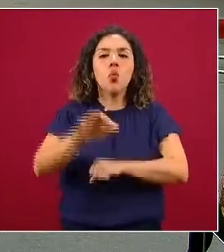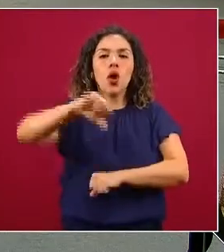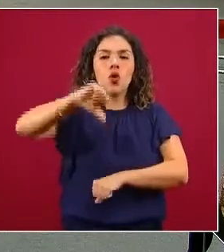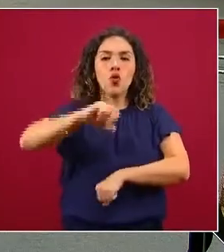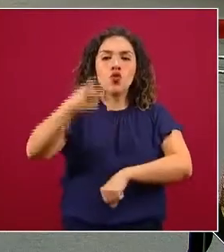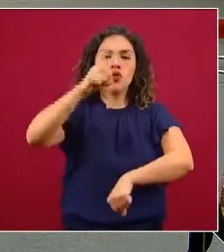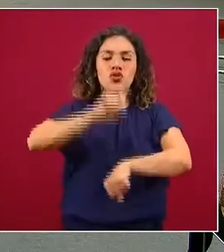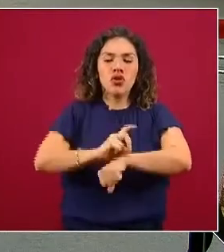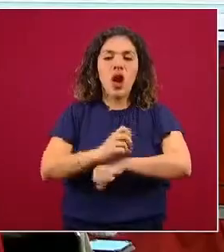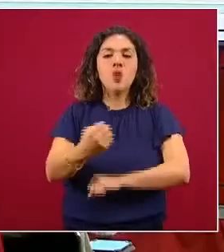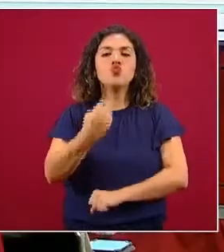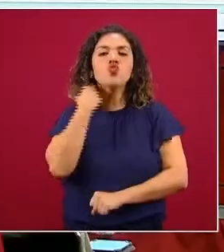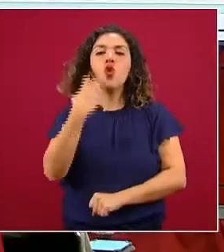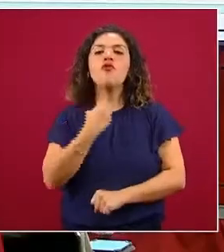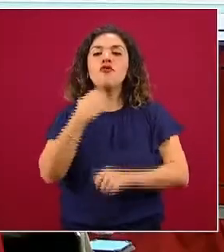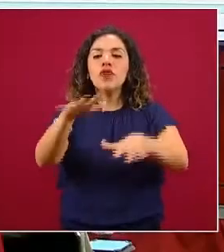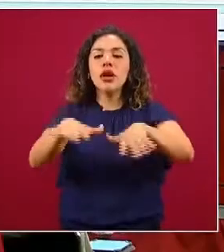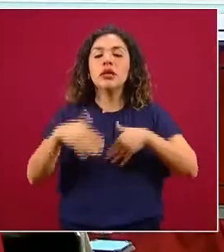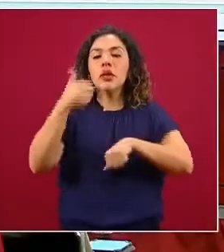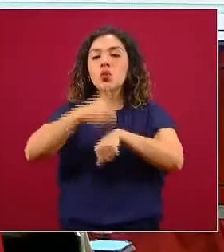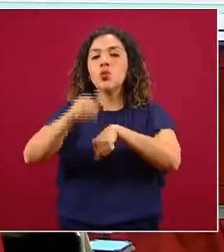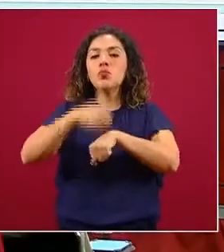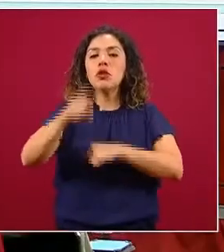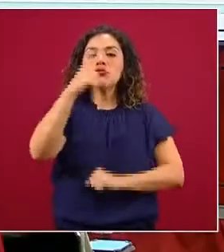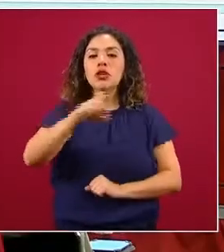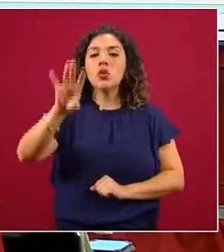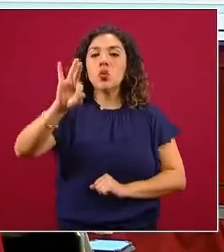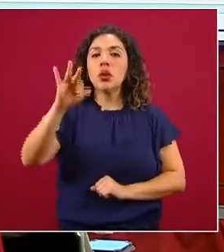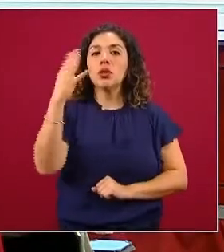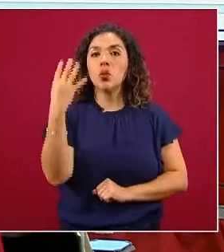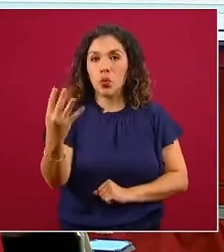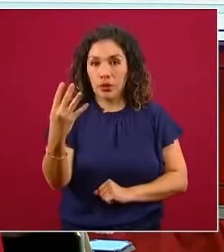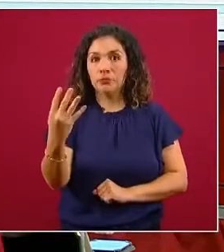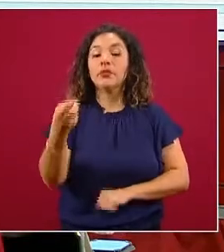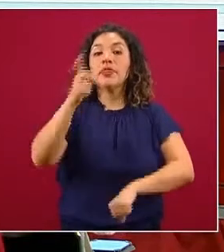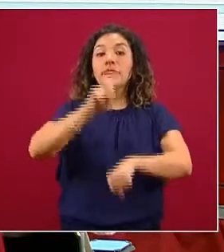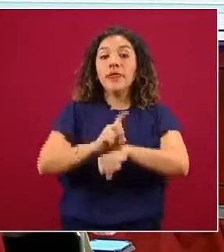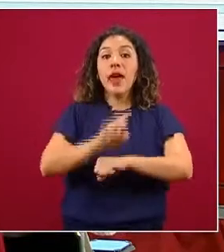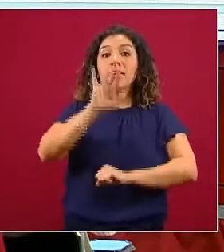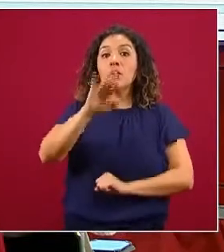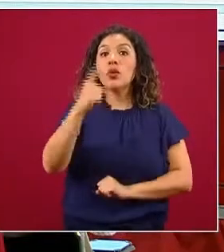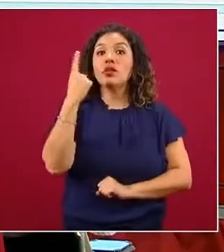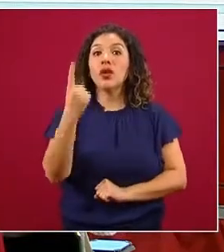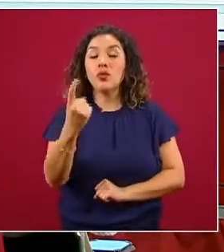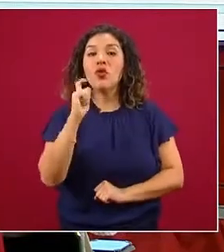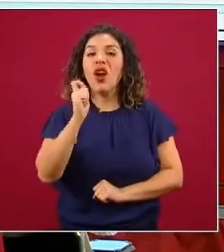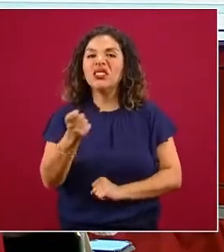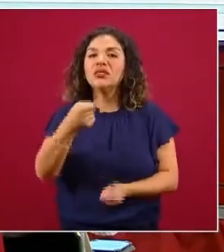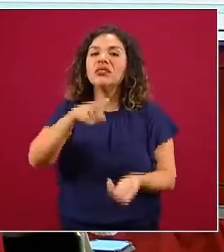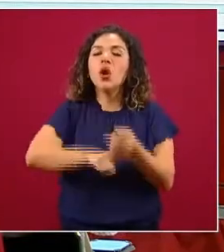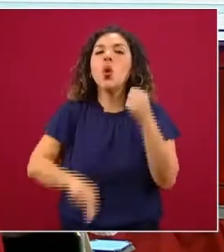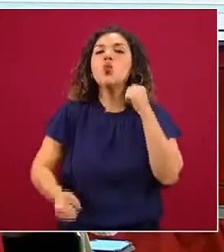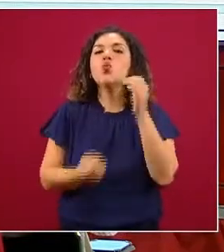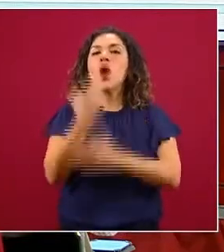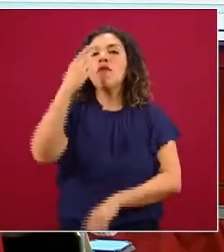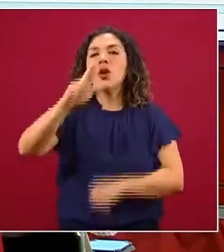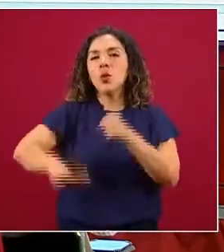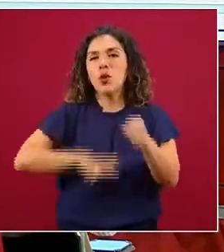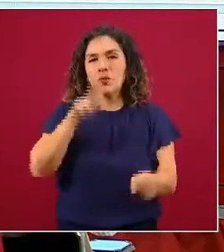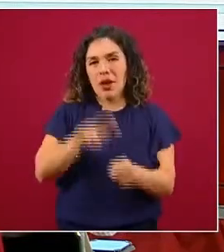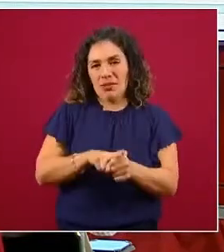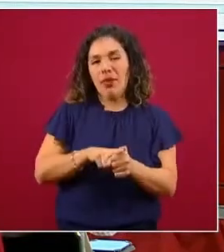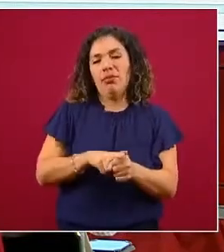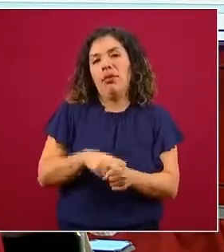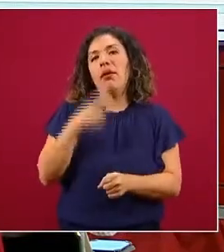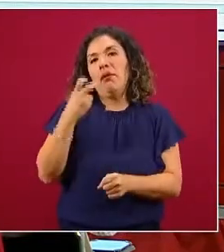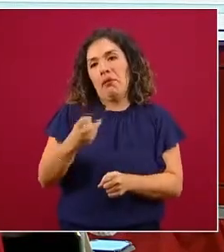encontramos, conferencia vespertina número 144, día 51 ya de esta nueva normalidad, en